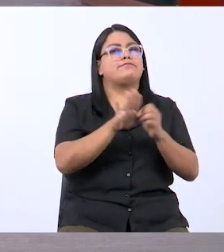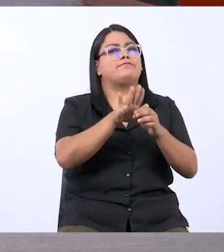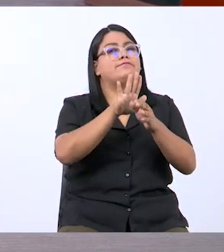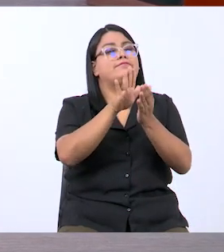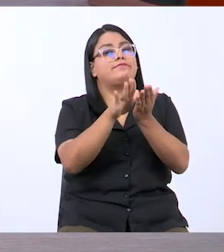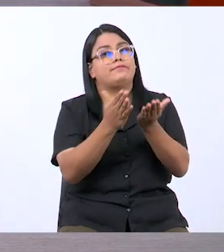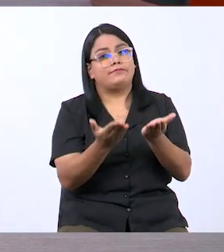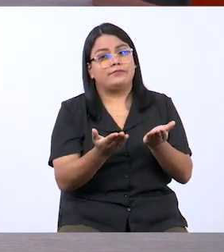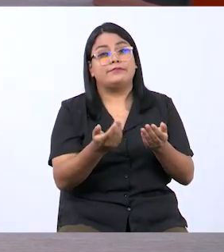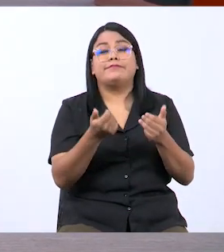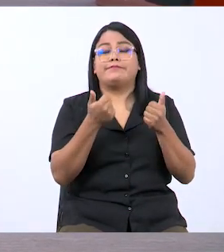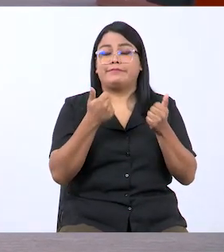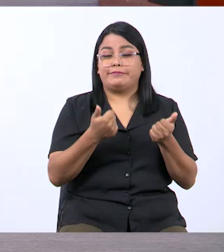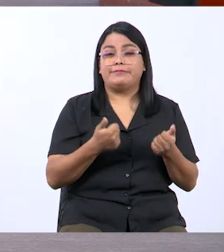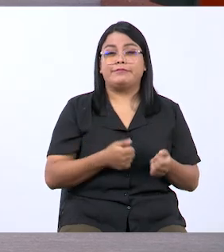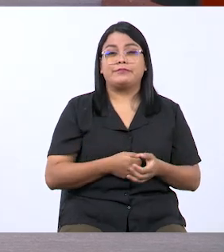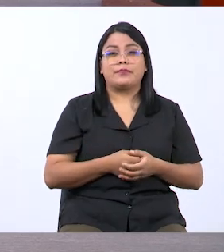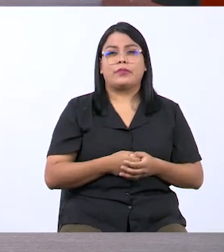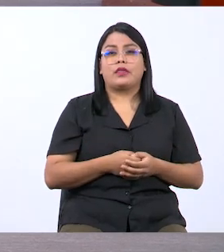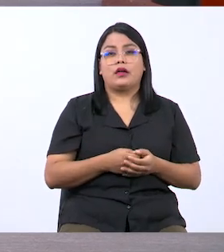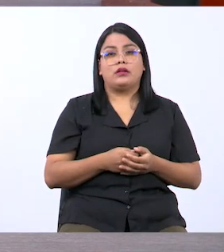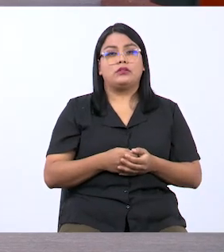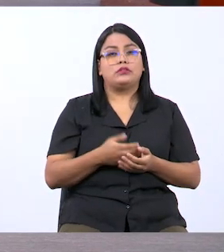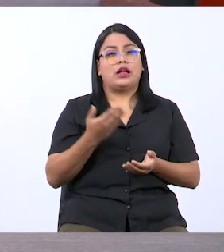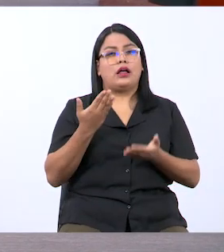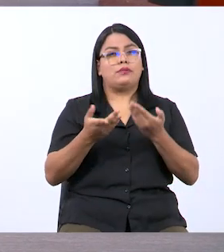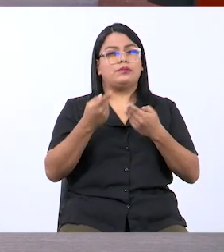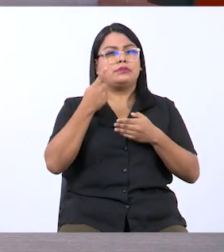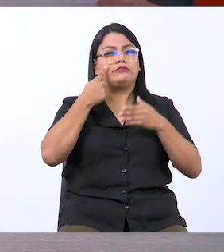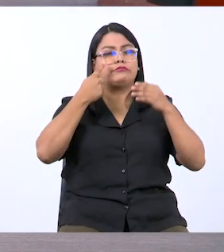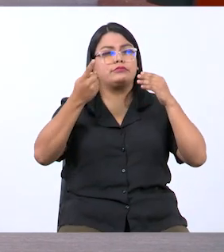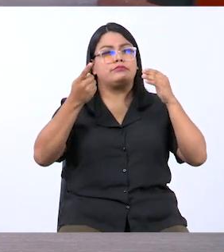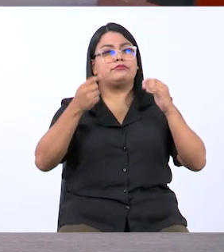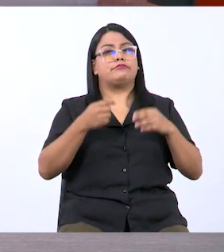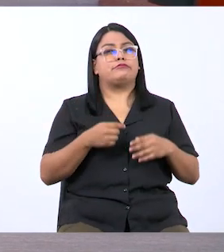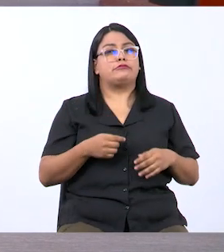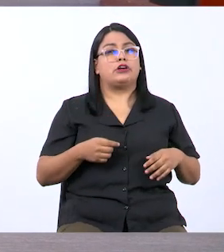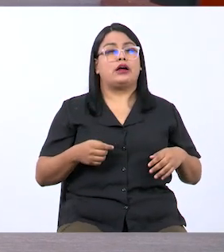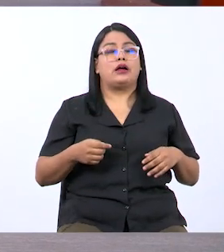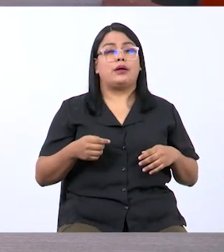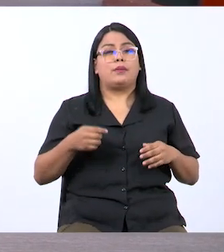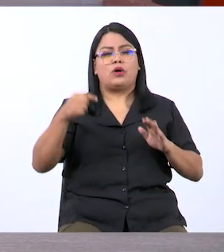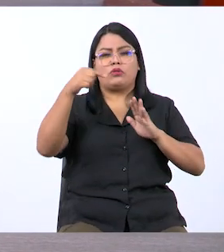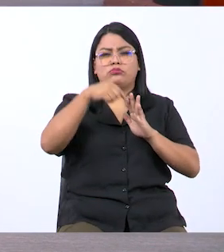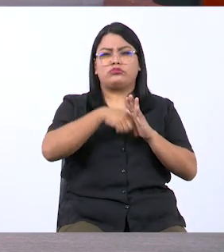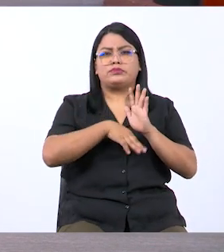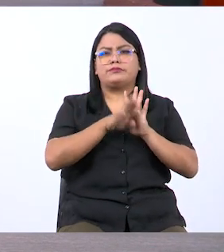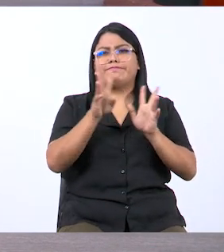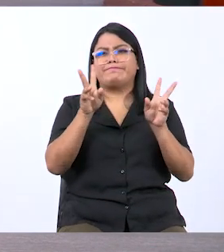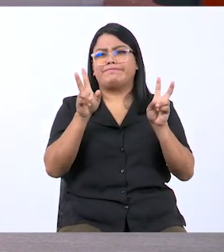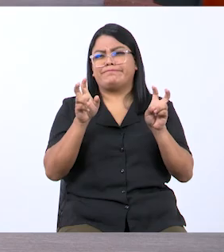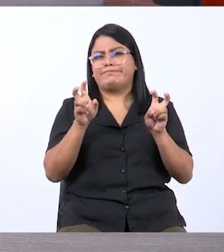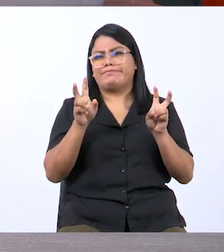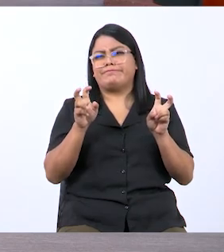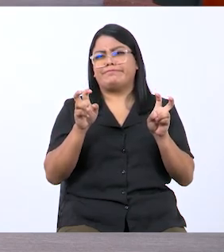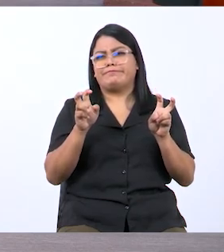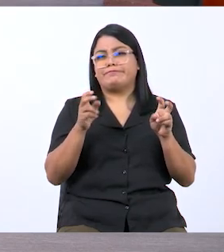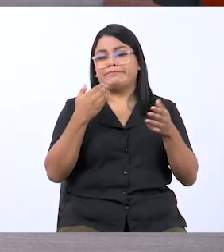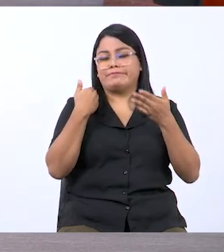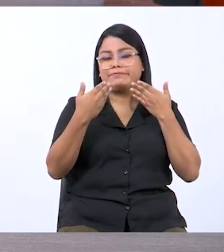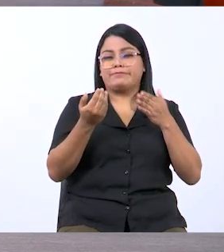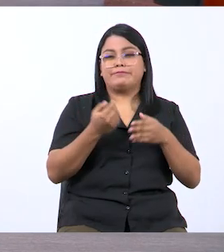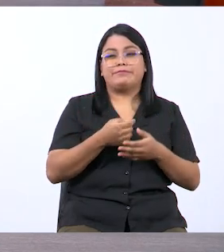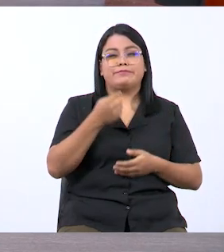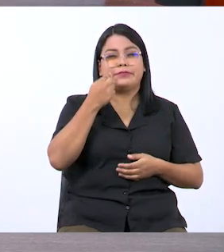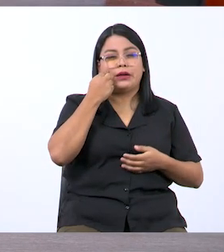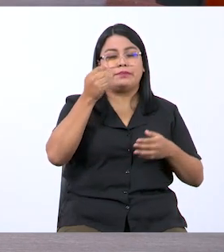de todo el libro. Muy bien, ¿y qué te parece si vamos a ver la siguiente sección para profundizar un poco más en esa primera parte que